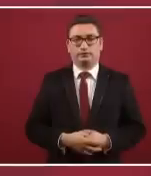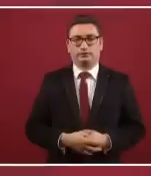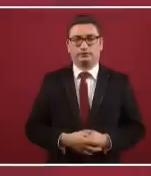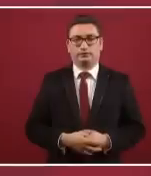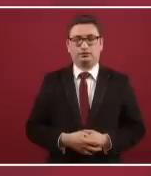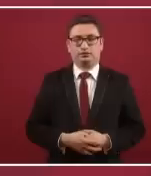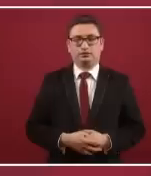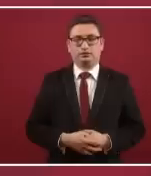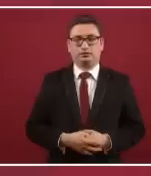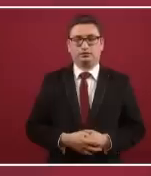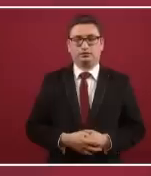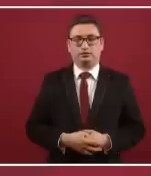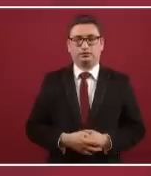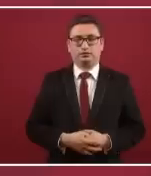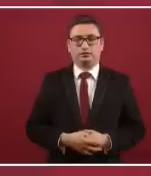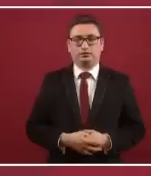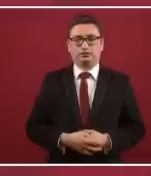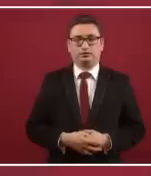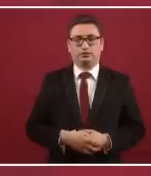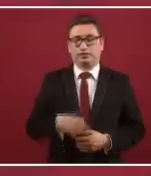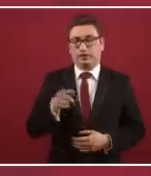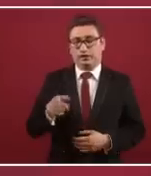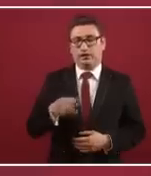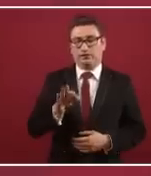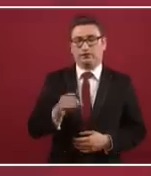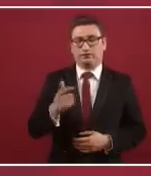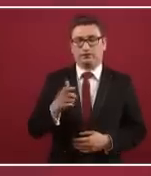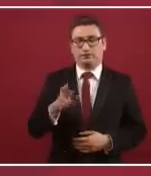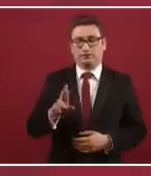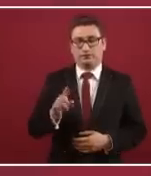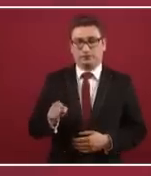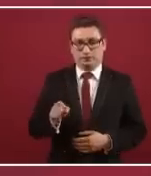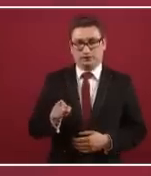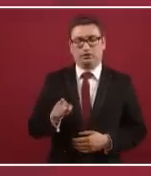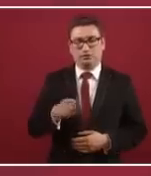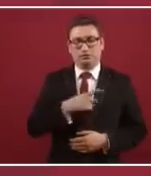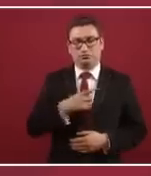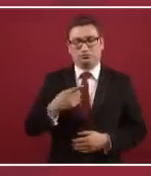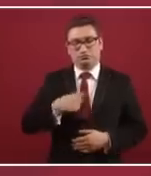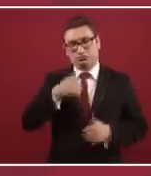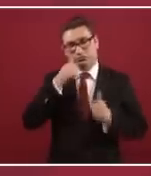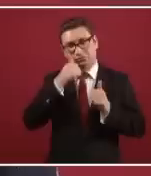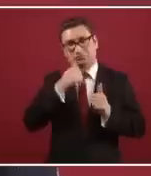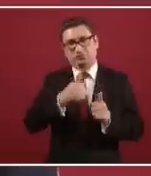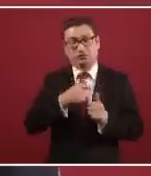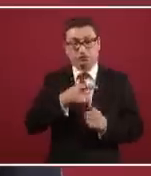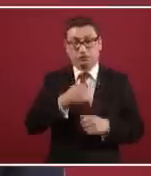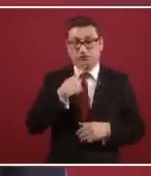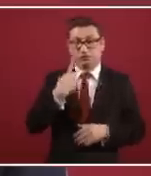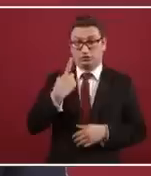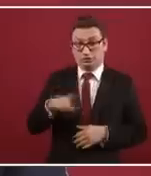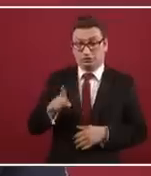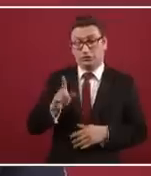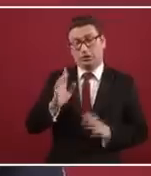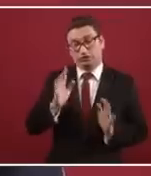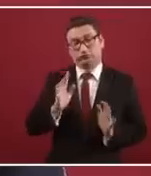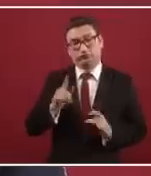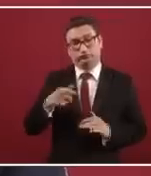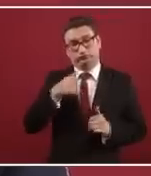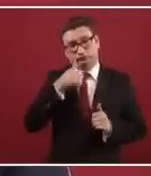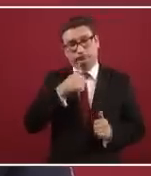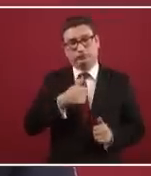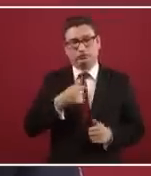debe la Fiscalía atender la denuncia?